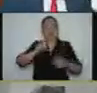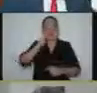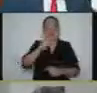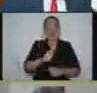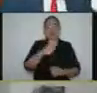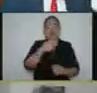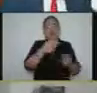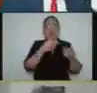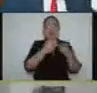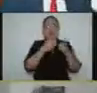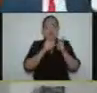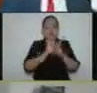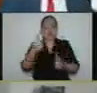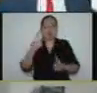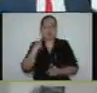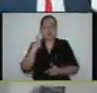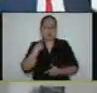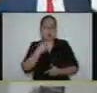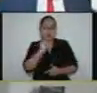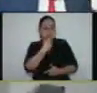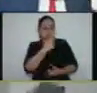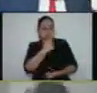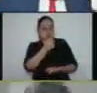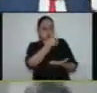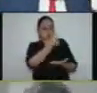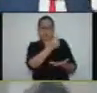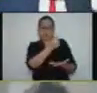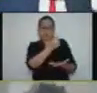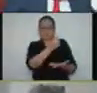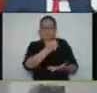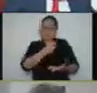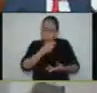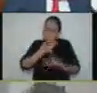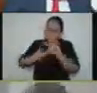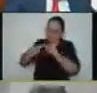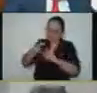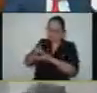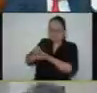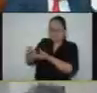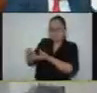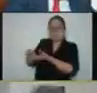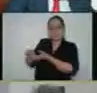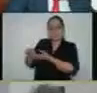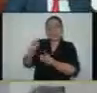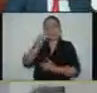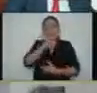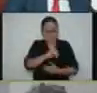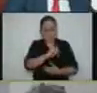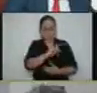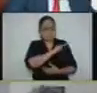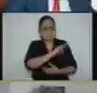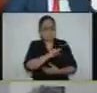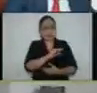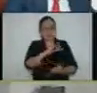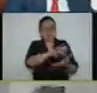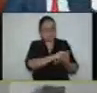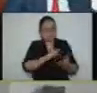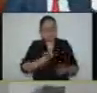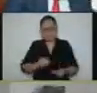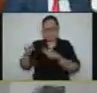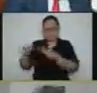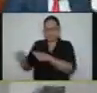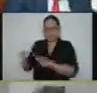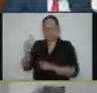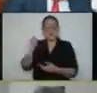políticos pueden renunciar a su presupuesto, la respuesta es sí, sí pueden.